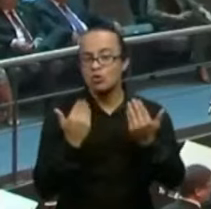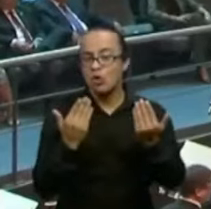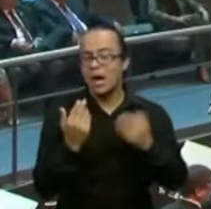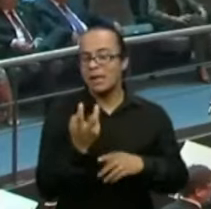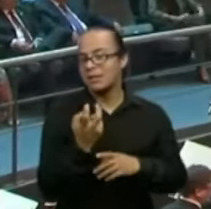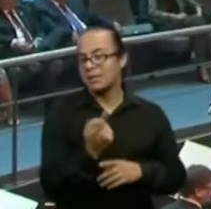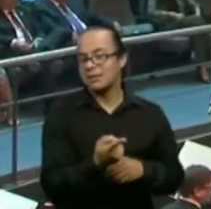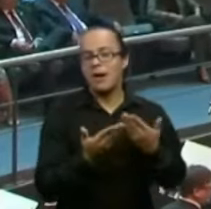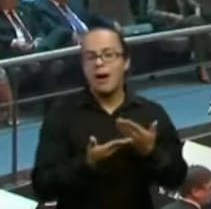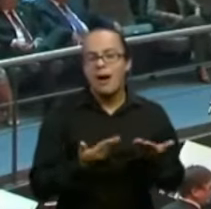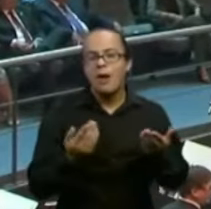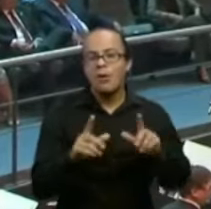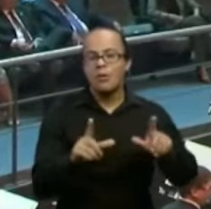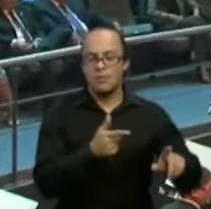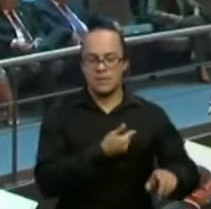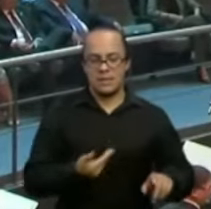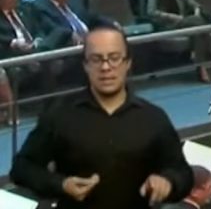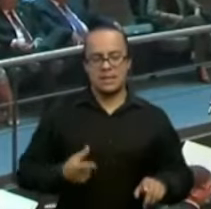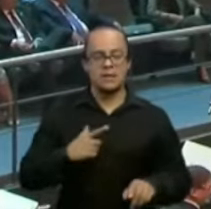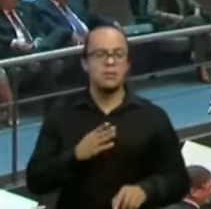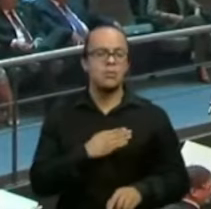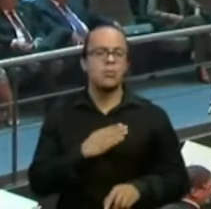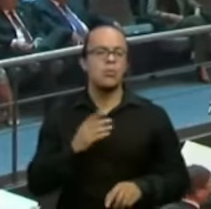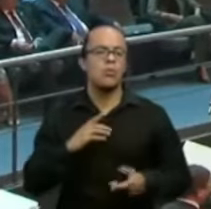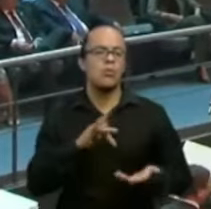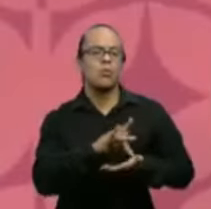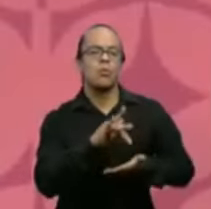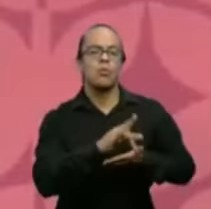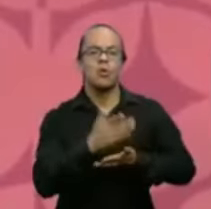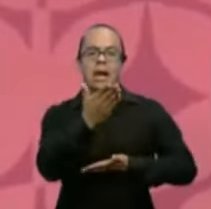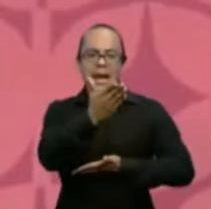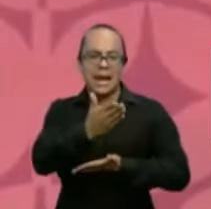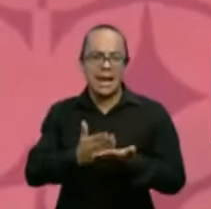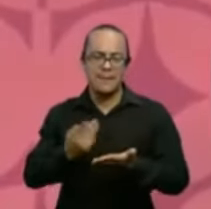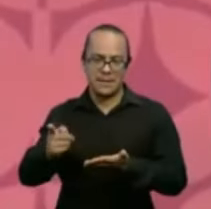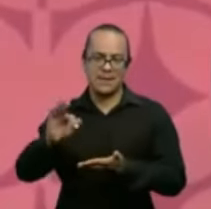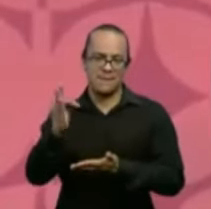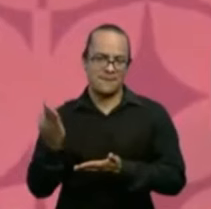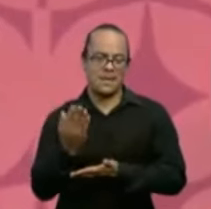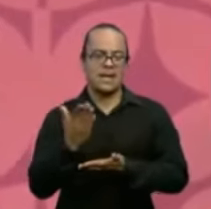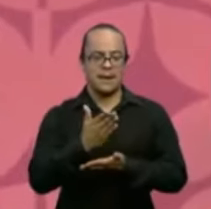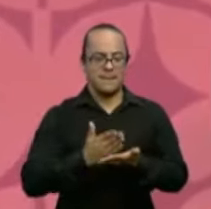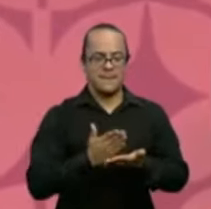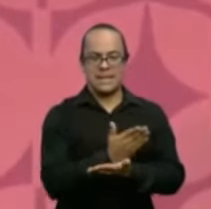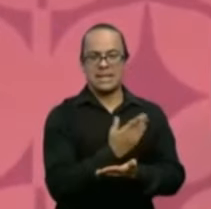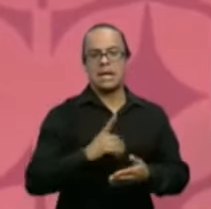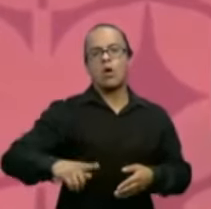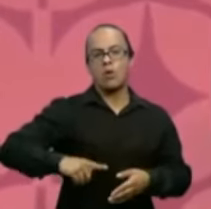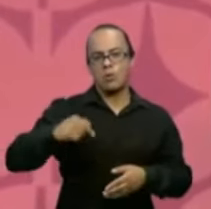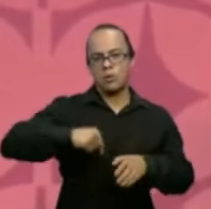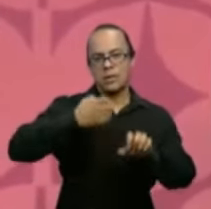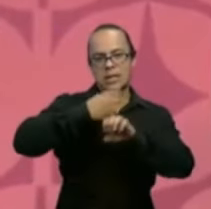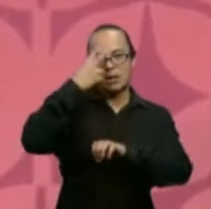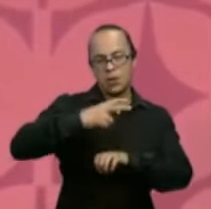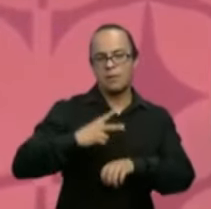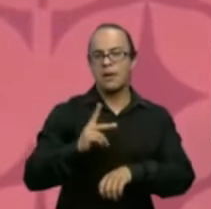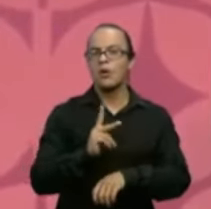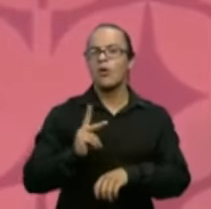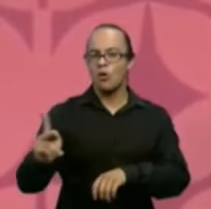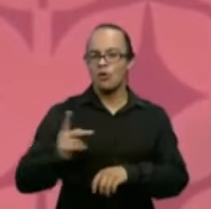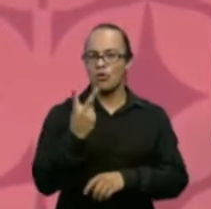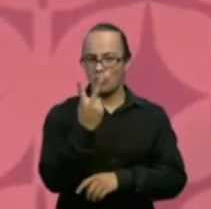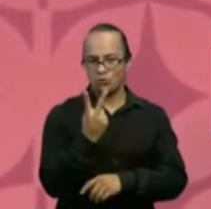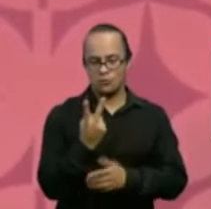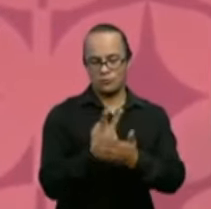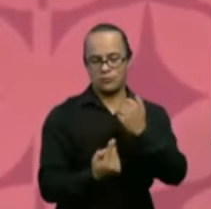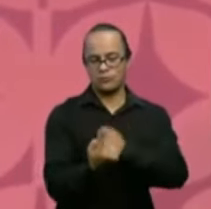que ahorita el presidente generosamente nos va a apoyar con la mitad, nosotros con una buena administración y una austeridad republicana, espero